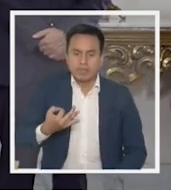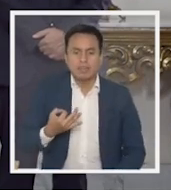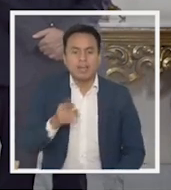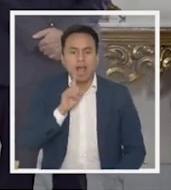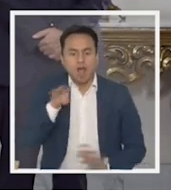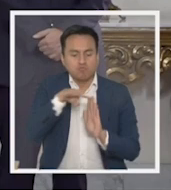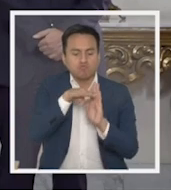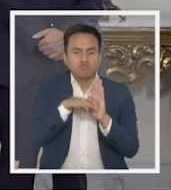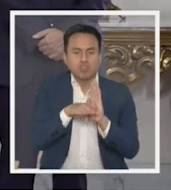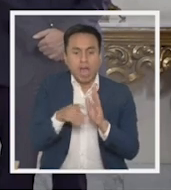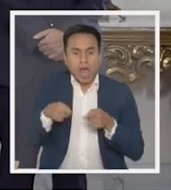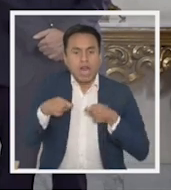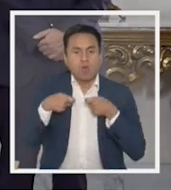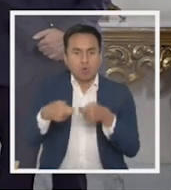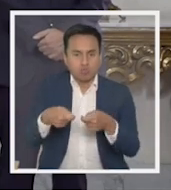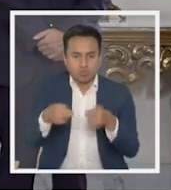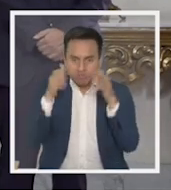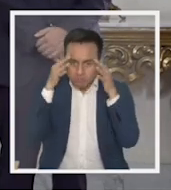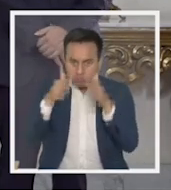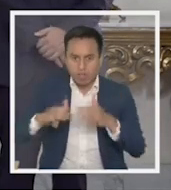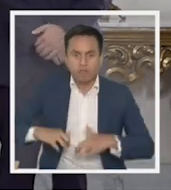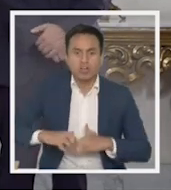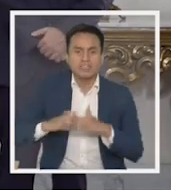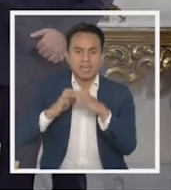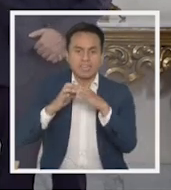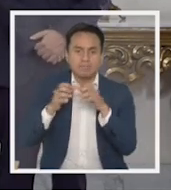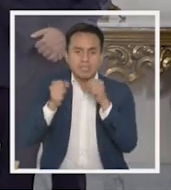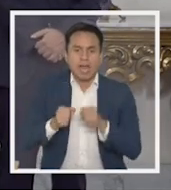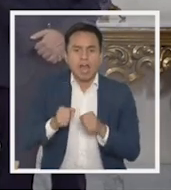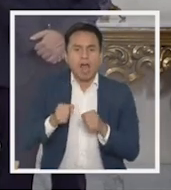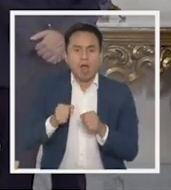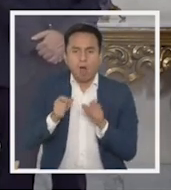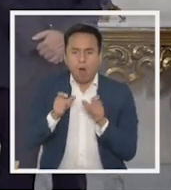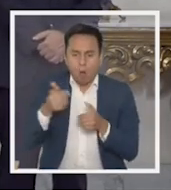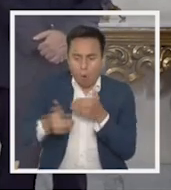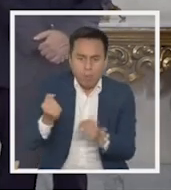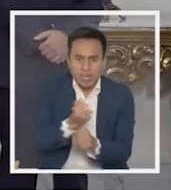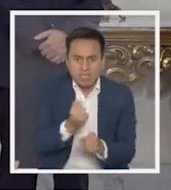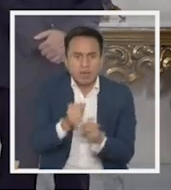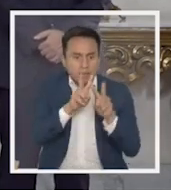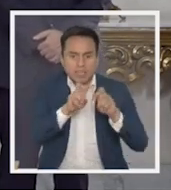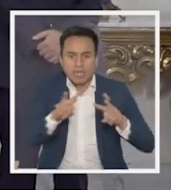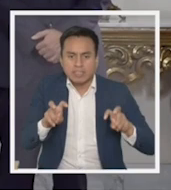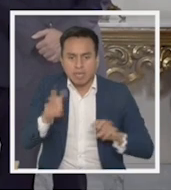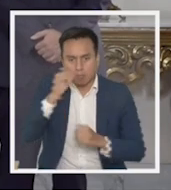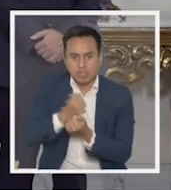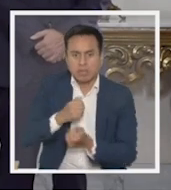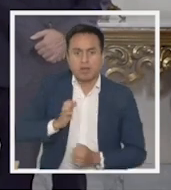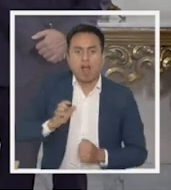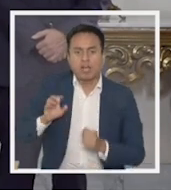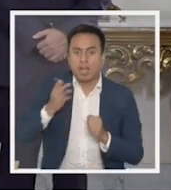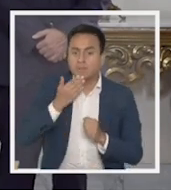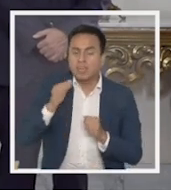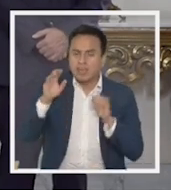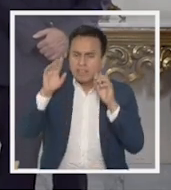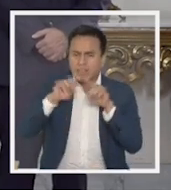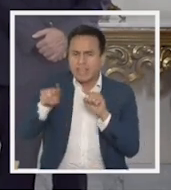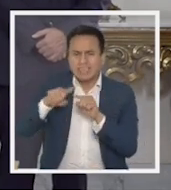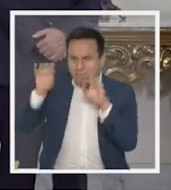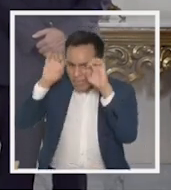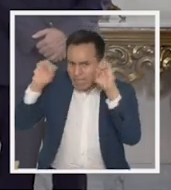capacidad operativa e investigativa de las policías y fiscalías, no solo para prevenir el crimen, sino para sancionarlo